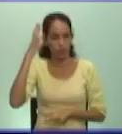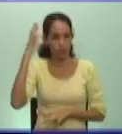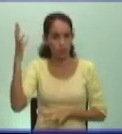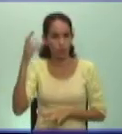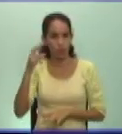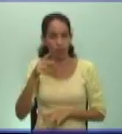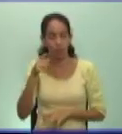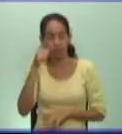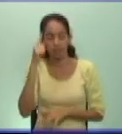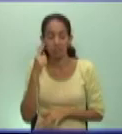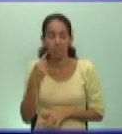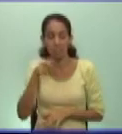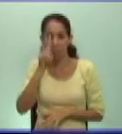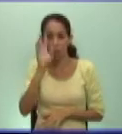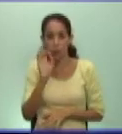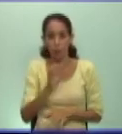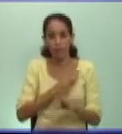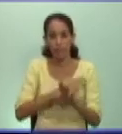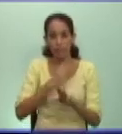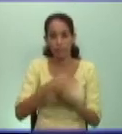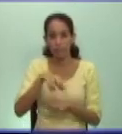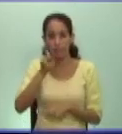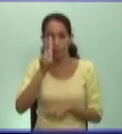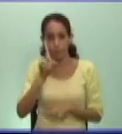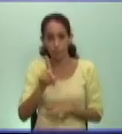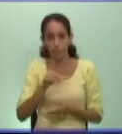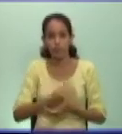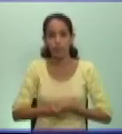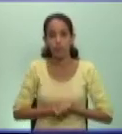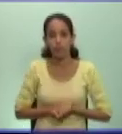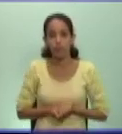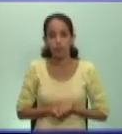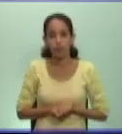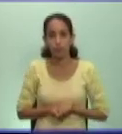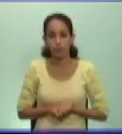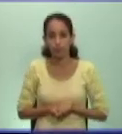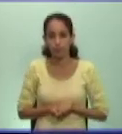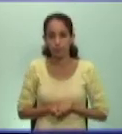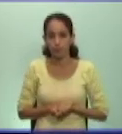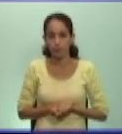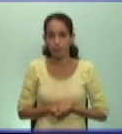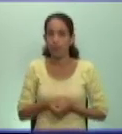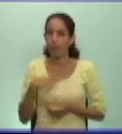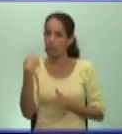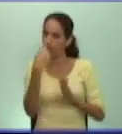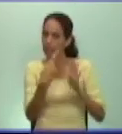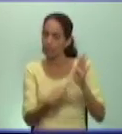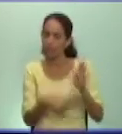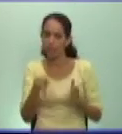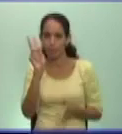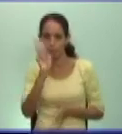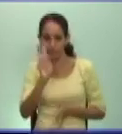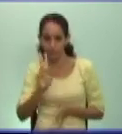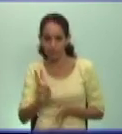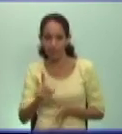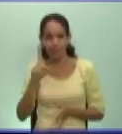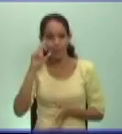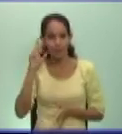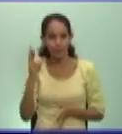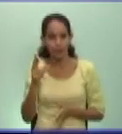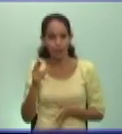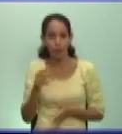y principios del XXI, las revoluciones que ocurren con distintas características, recuerden Venezuela, recuerden